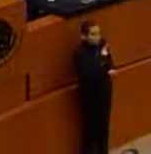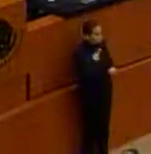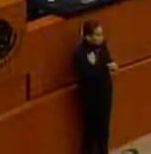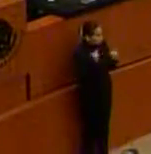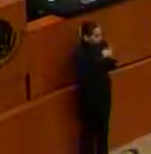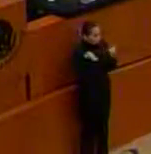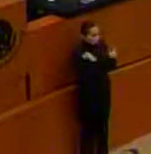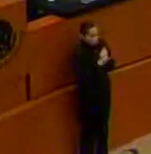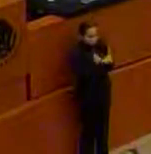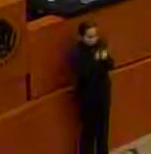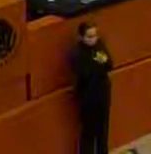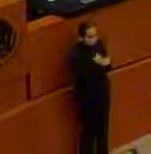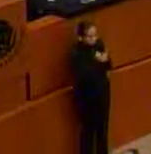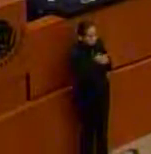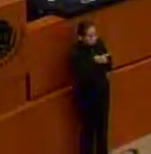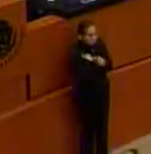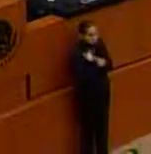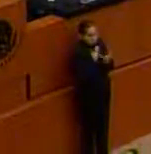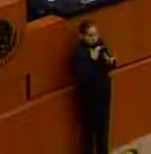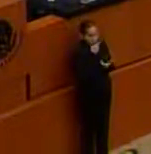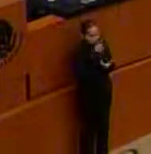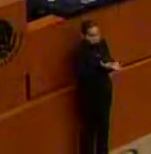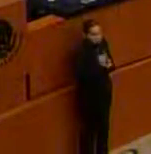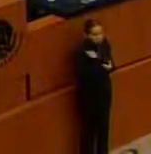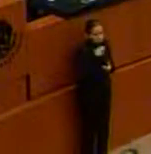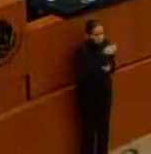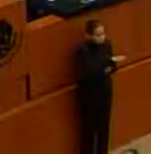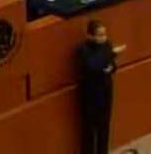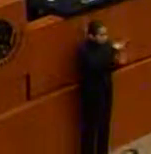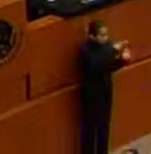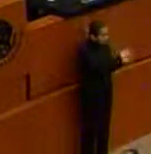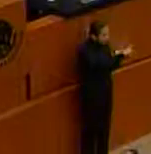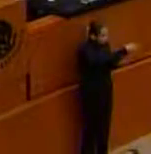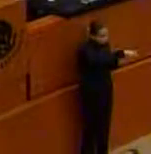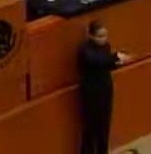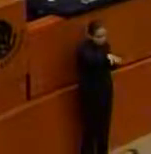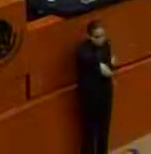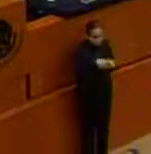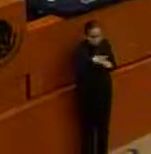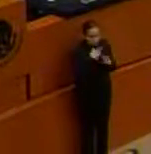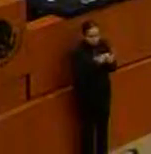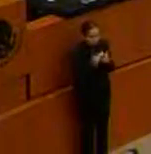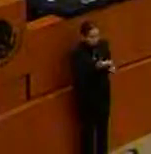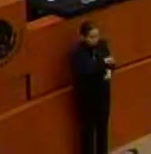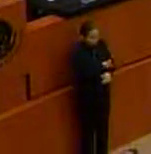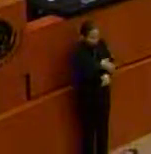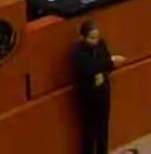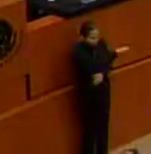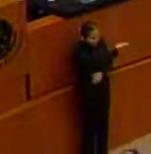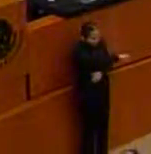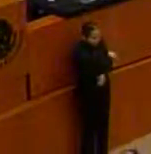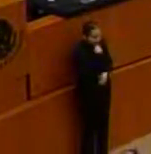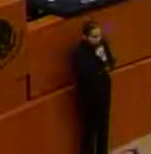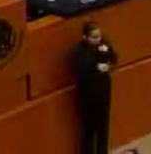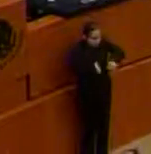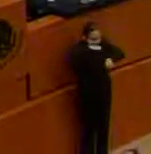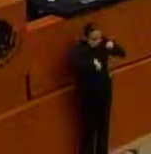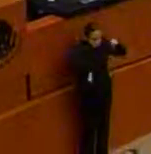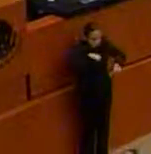debería ser un problema, en ciudades pequeñas y en las zonas rurales, donde predominan las familias numerosas y el impacto es